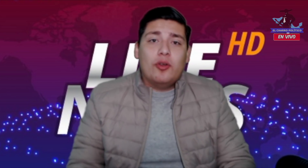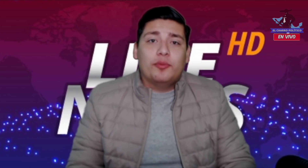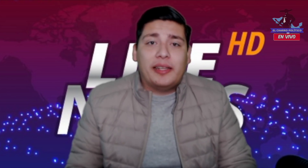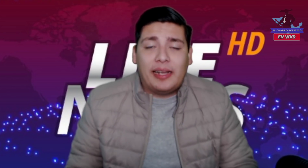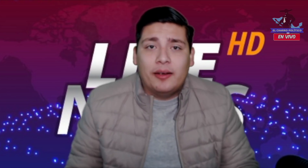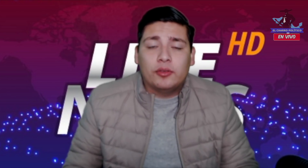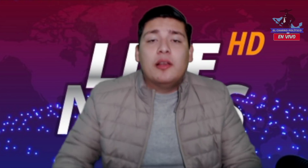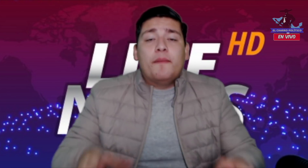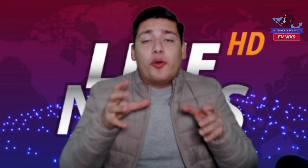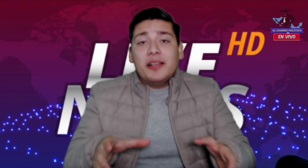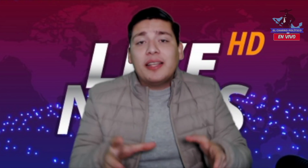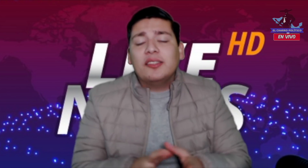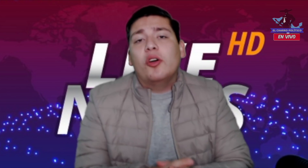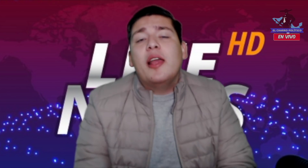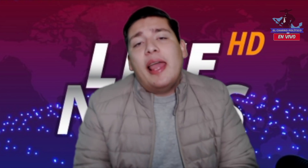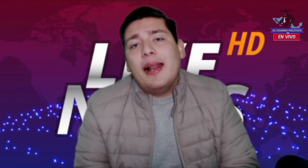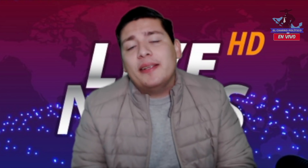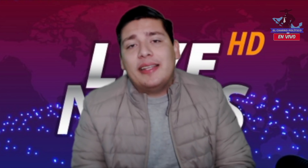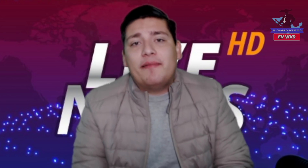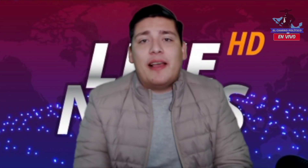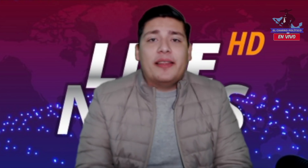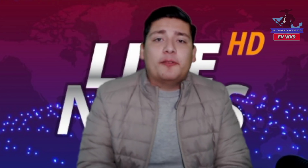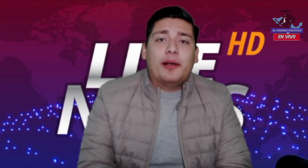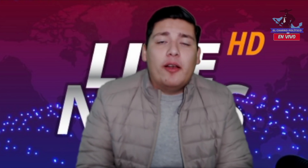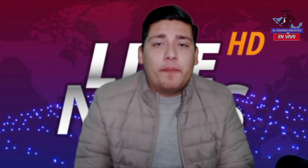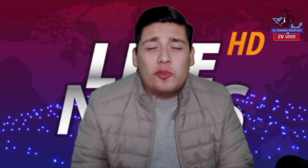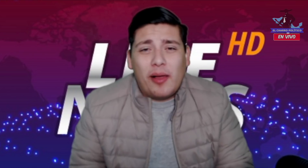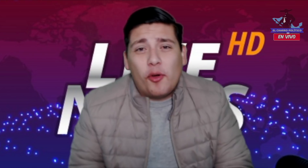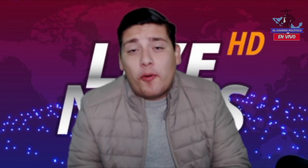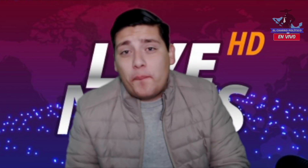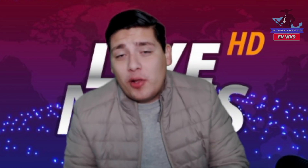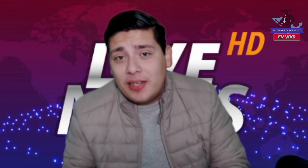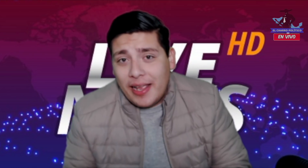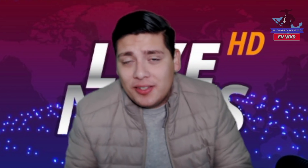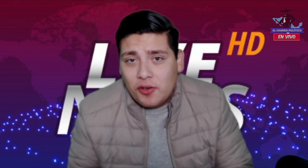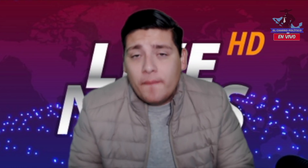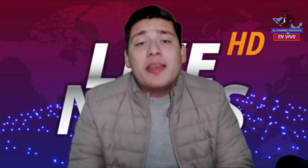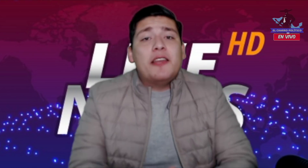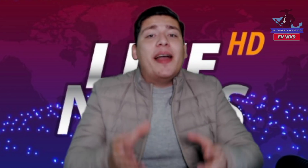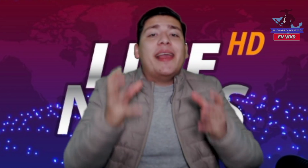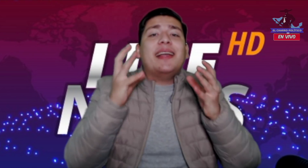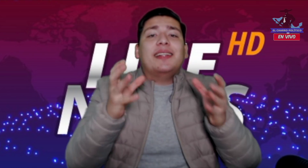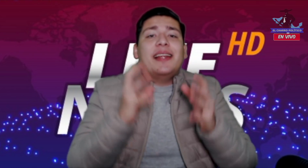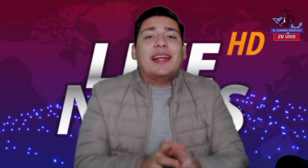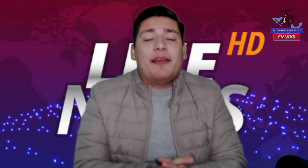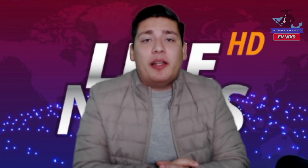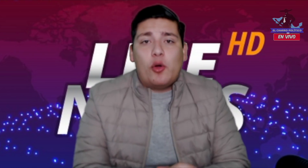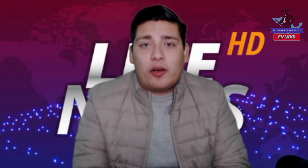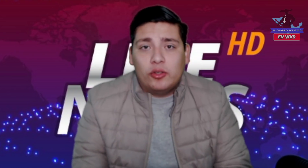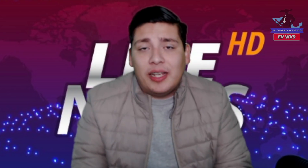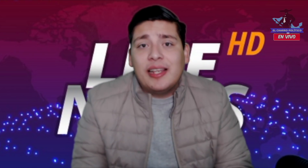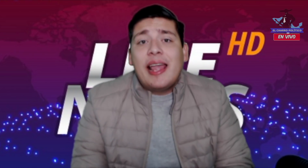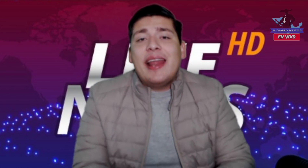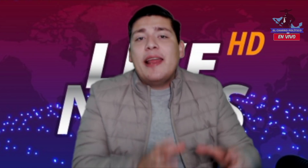a todos los mexicanos. Por esta razón, el presidente Andrés Manuel López Obrador rompió el silencio, y vaya que se tienen que